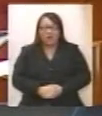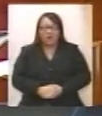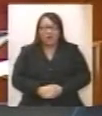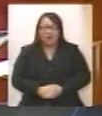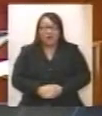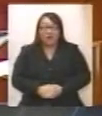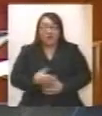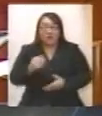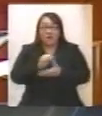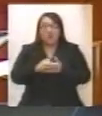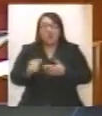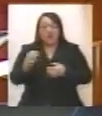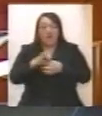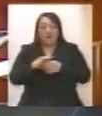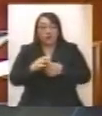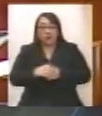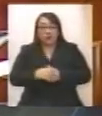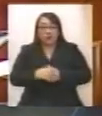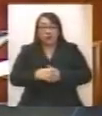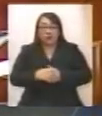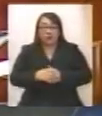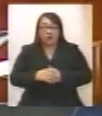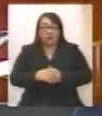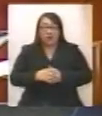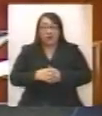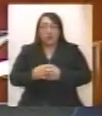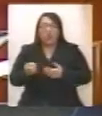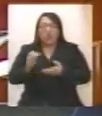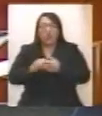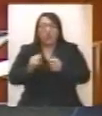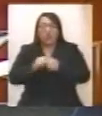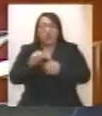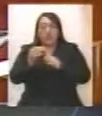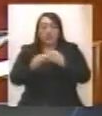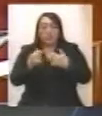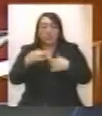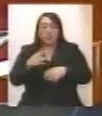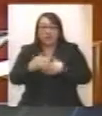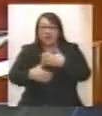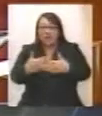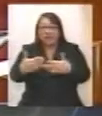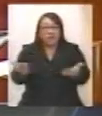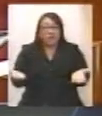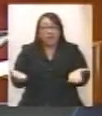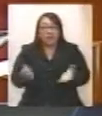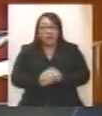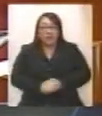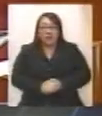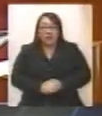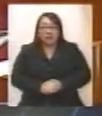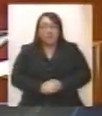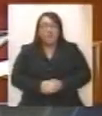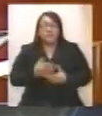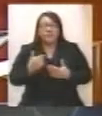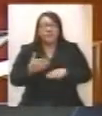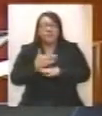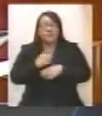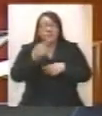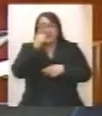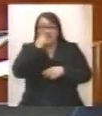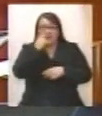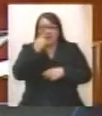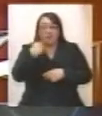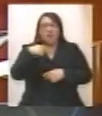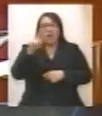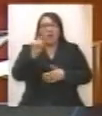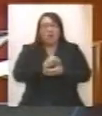Estando ya en el mes de agosto, la reaceleración de la economía ya está en marcha, habiendo sido junio el